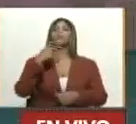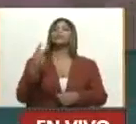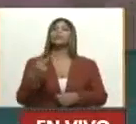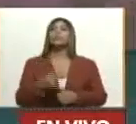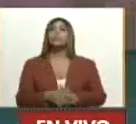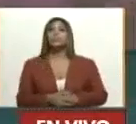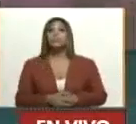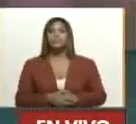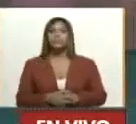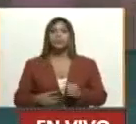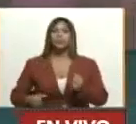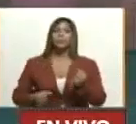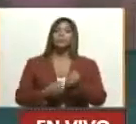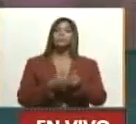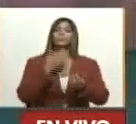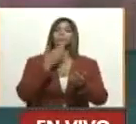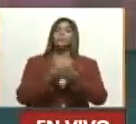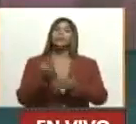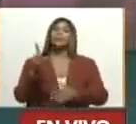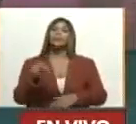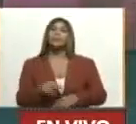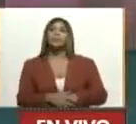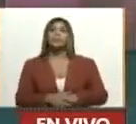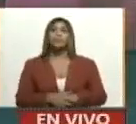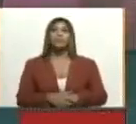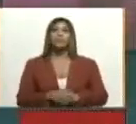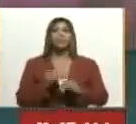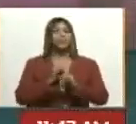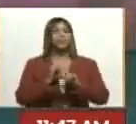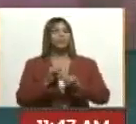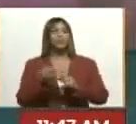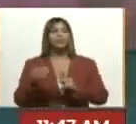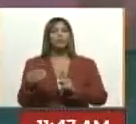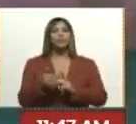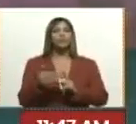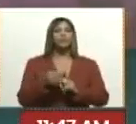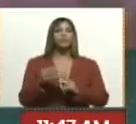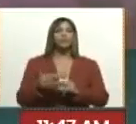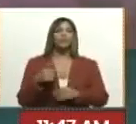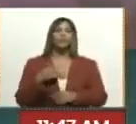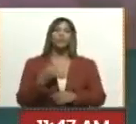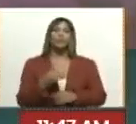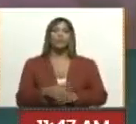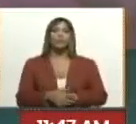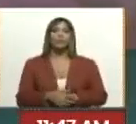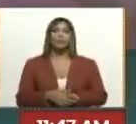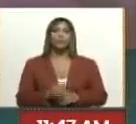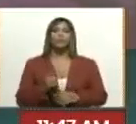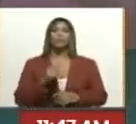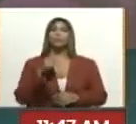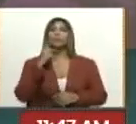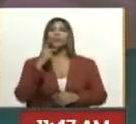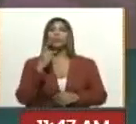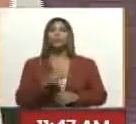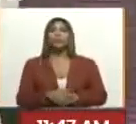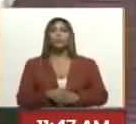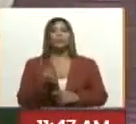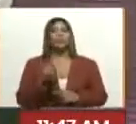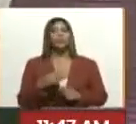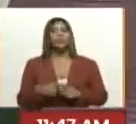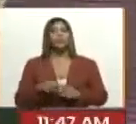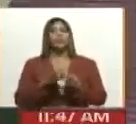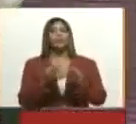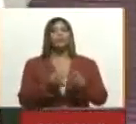a favor y exigiendo además que cese toda esta agresión que se ha dado, porque no solamente se trata de un diplomático, sino también